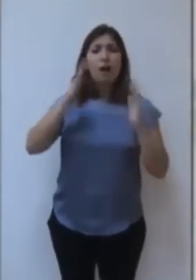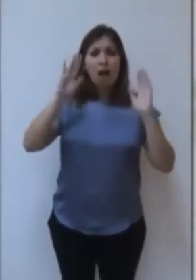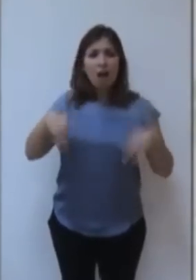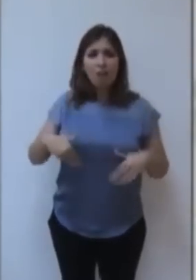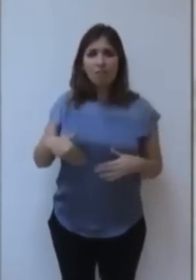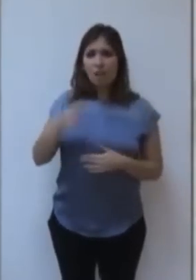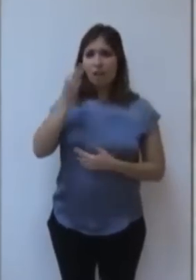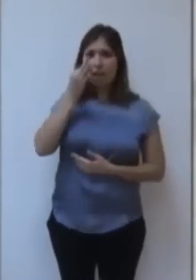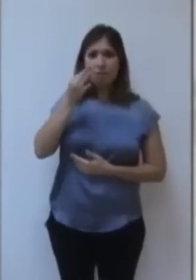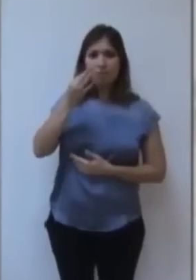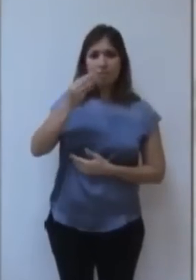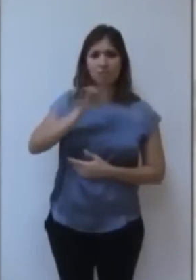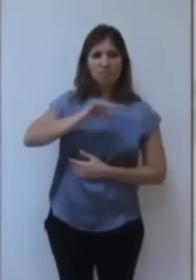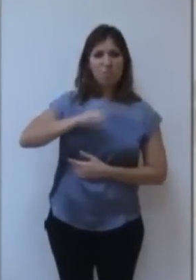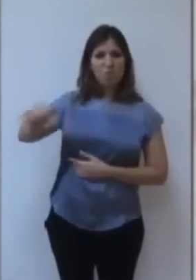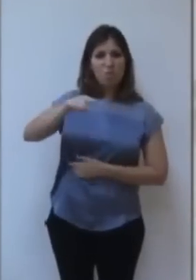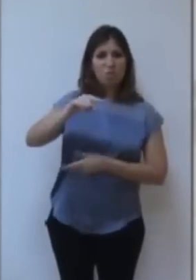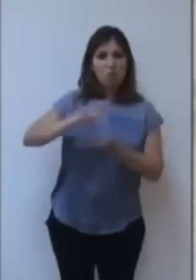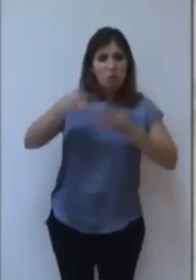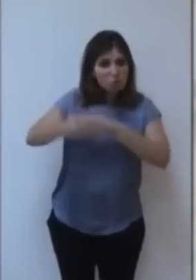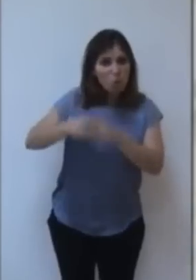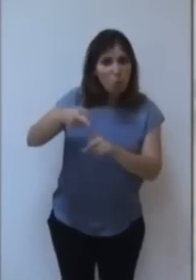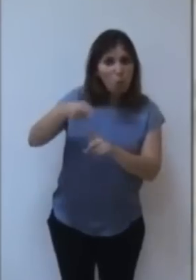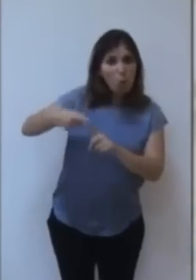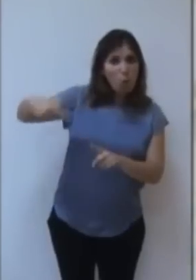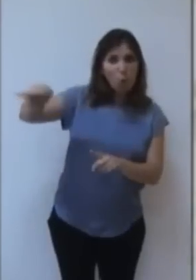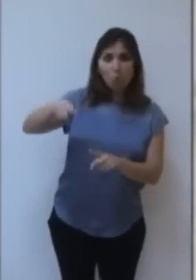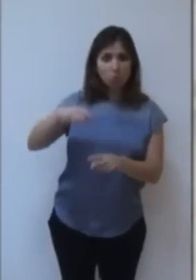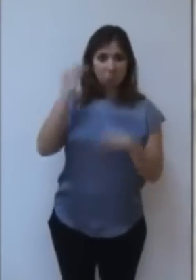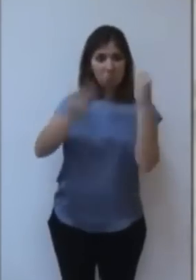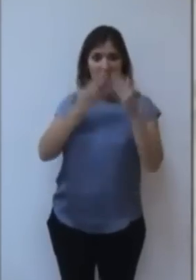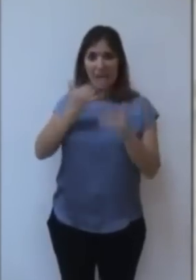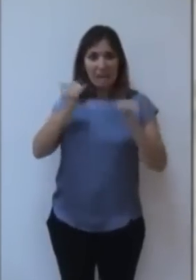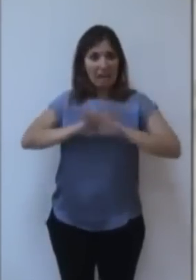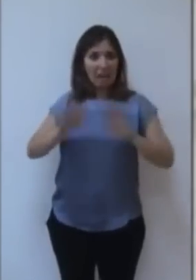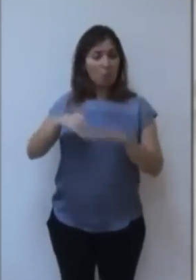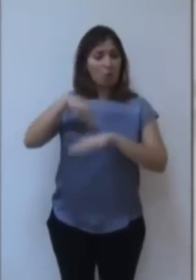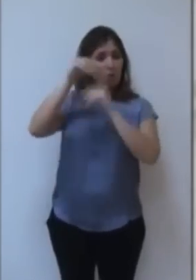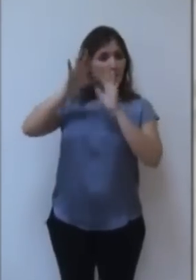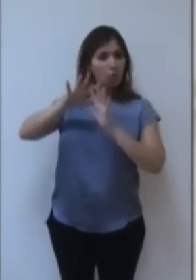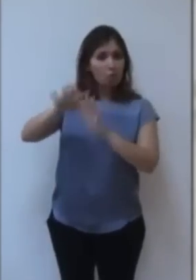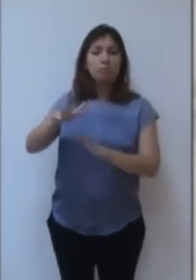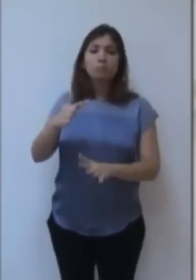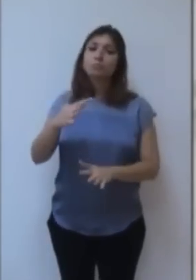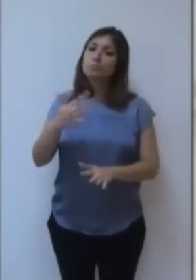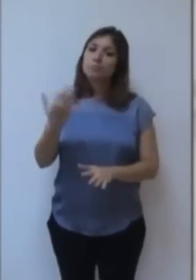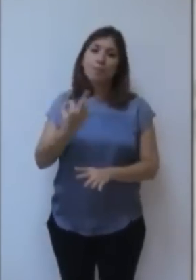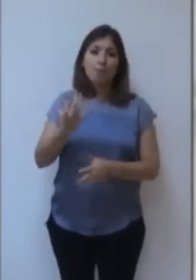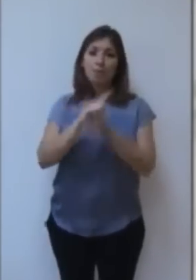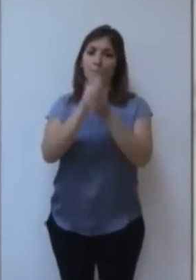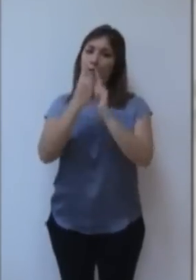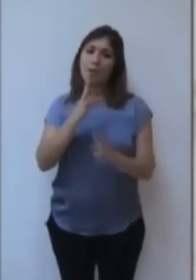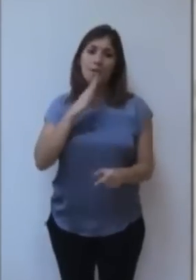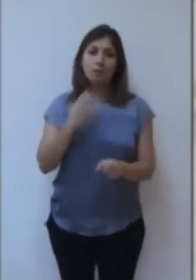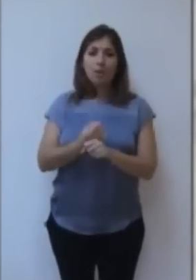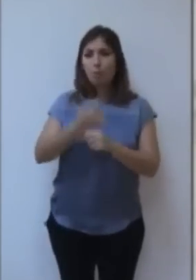se asuma que ellos van a utilizar este tipo de tecnologías, ni siquiera se plantea. Entonces habría que hacer bastante trabajo para cambiar esto, ¿no? Pues